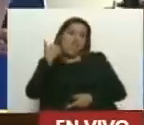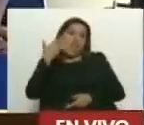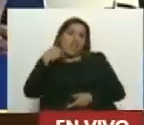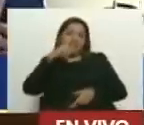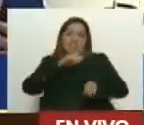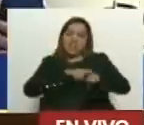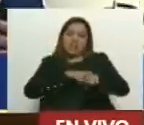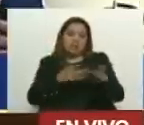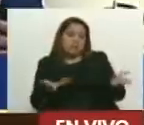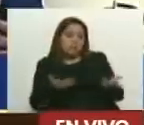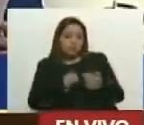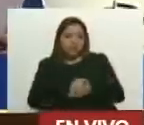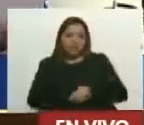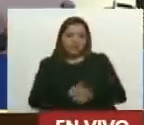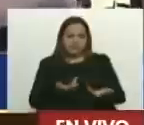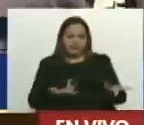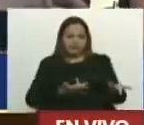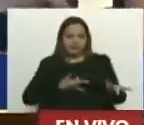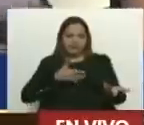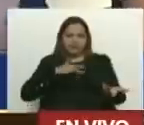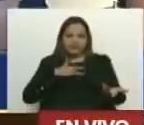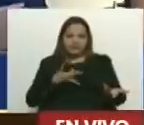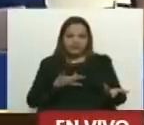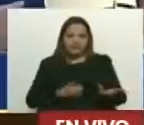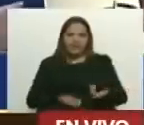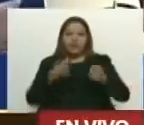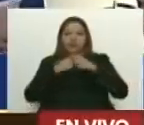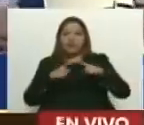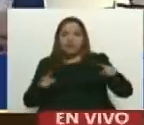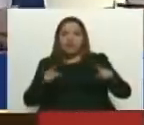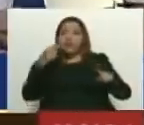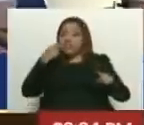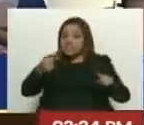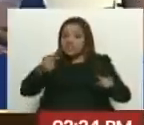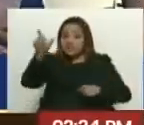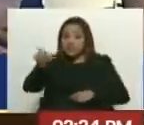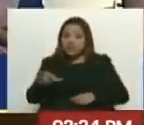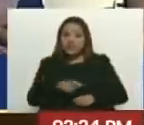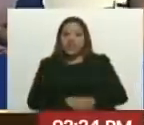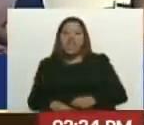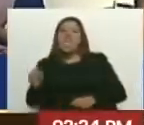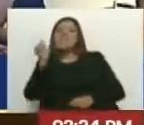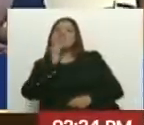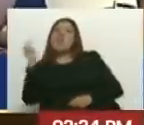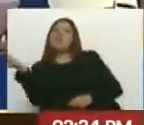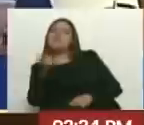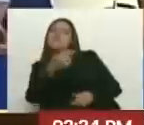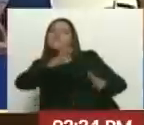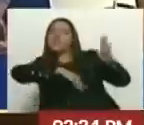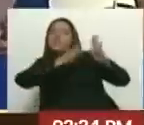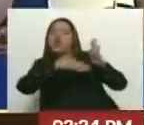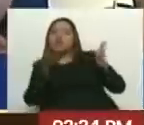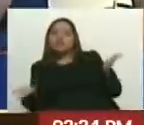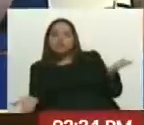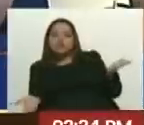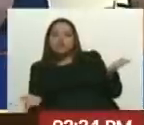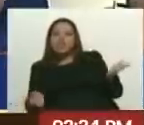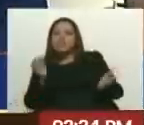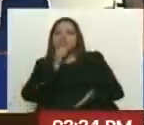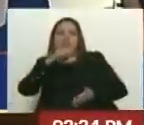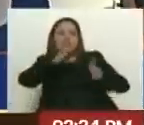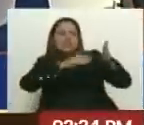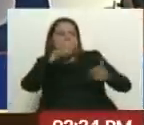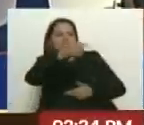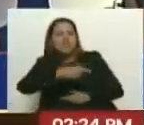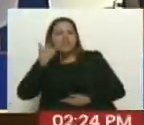etcétera. Pero textualmente, vean lo que dice. ¿Quién pintó eso? ¿Quién pintó eso tan